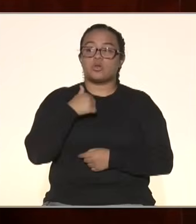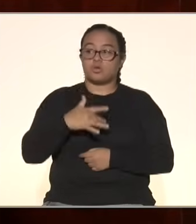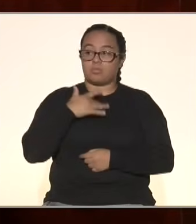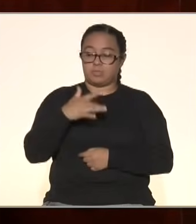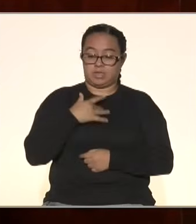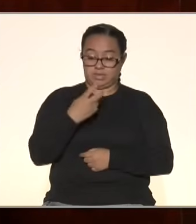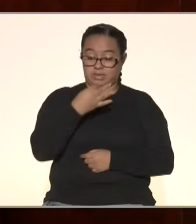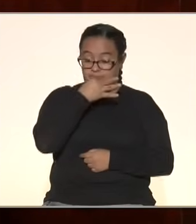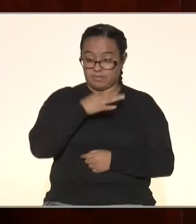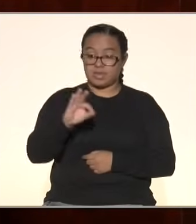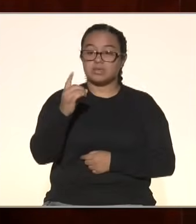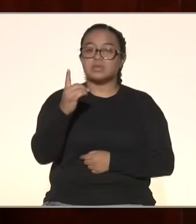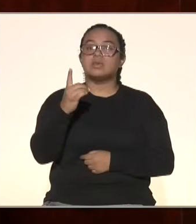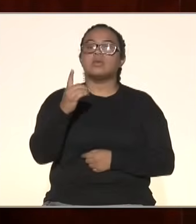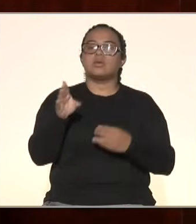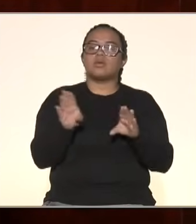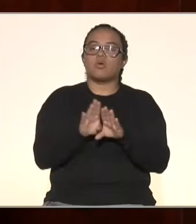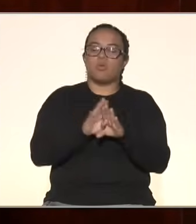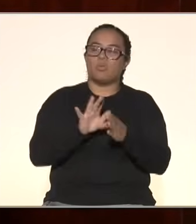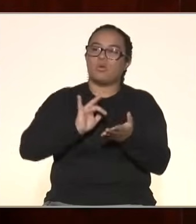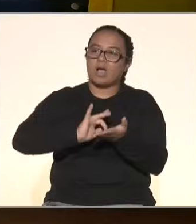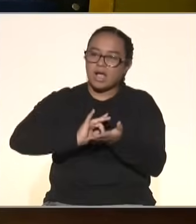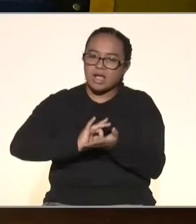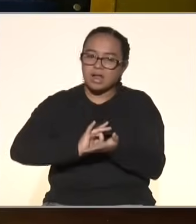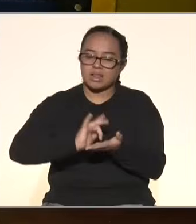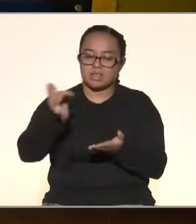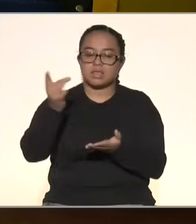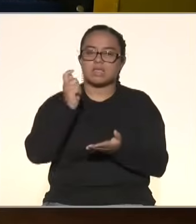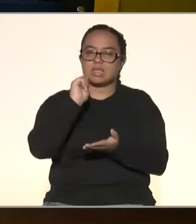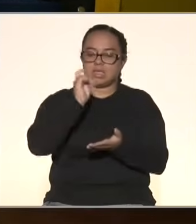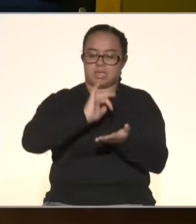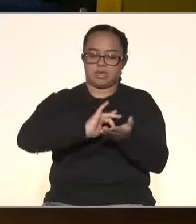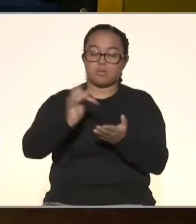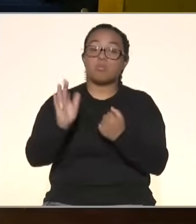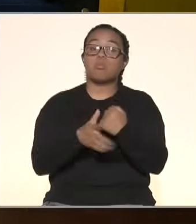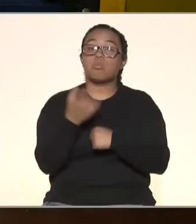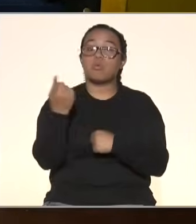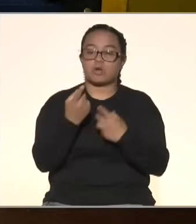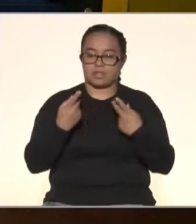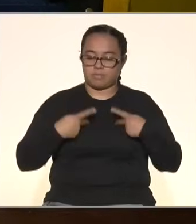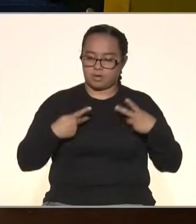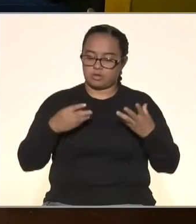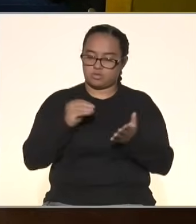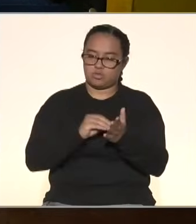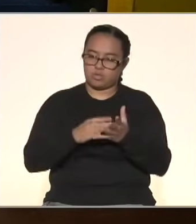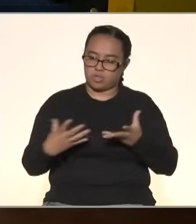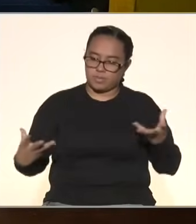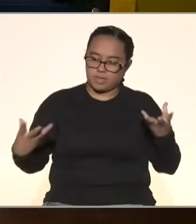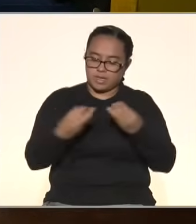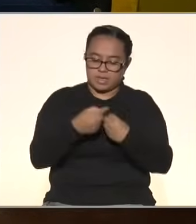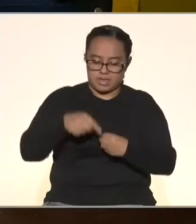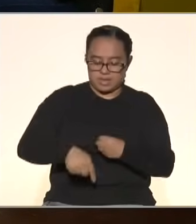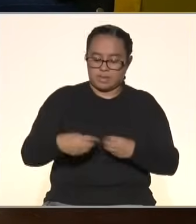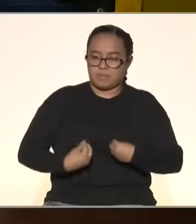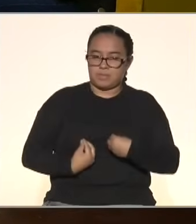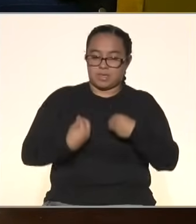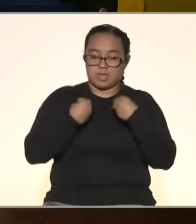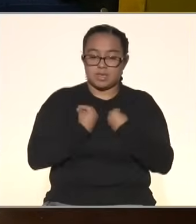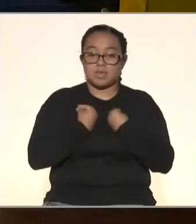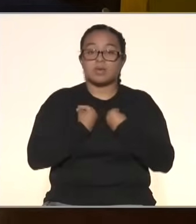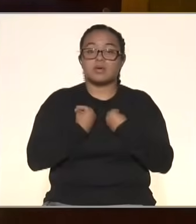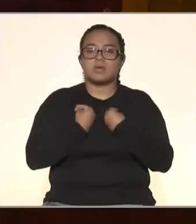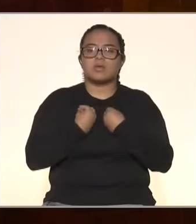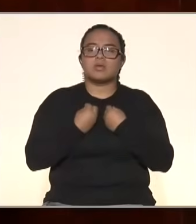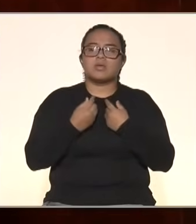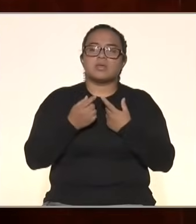las fiestas de diciembre sentimientos de agradecimiento. Agradecimiento por las personas que están en este mundo terrenal en esta época, ya